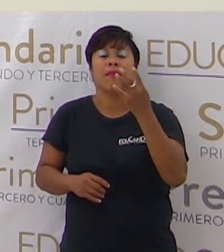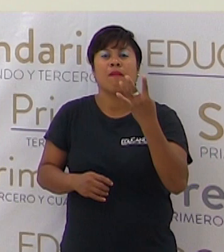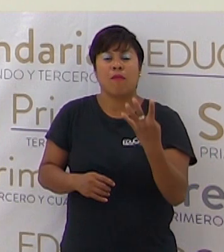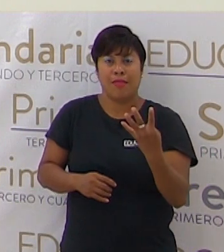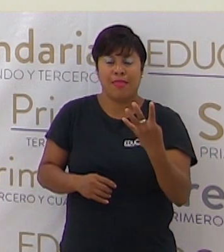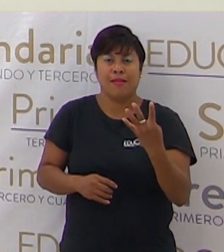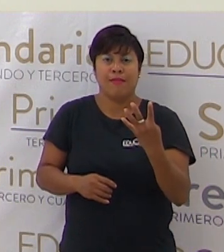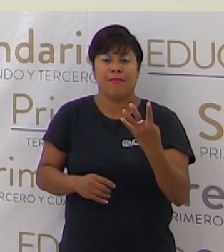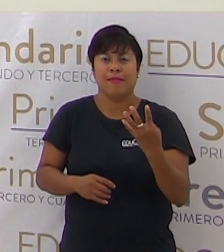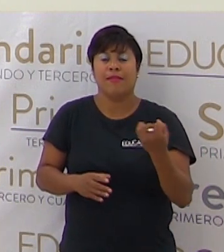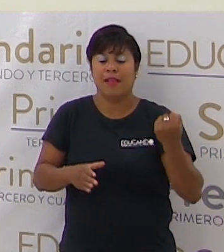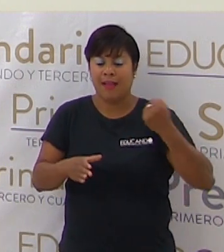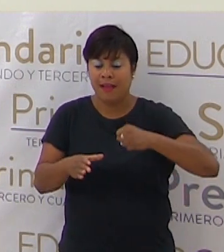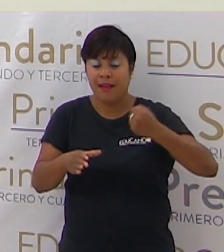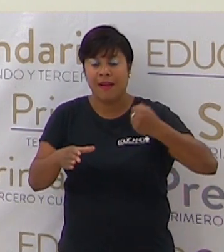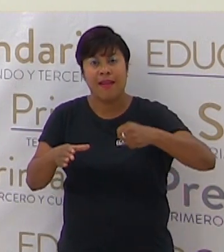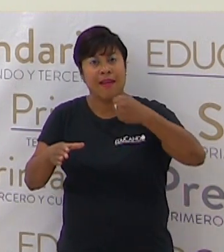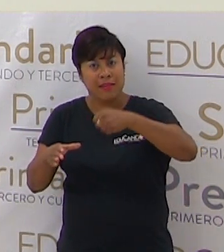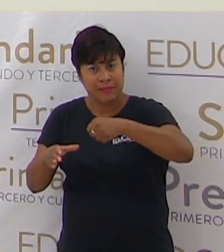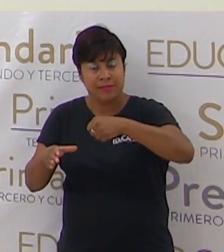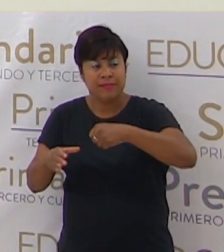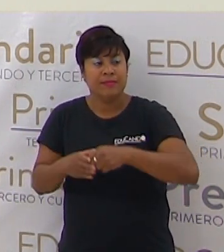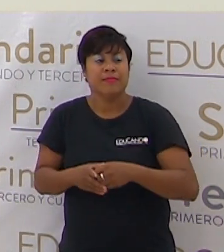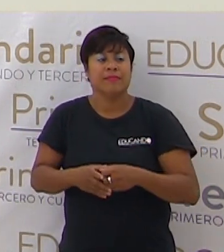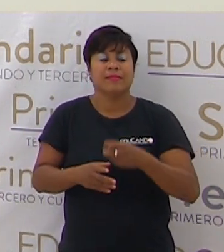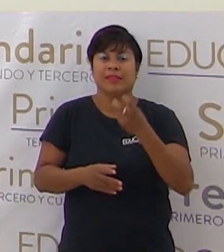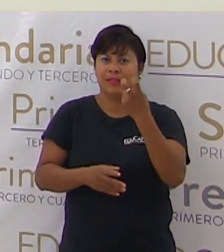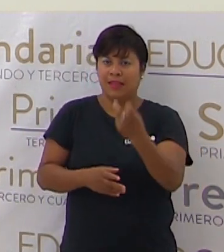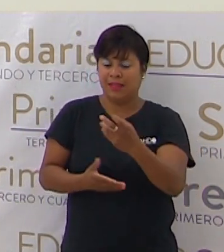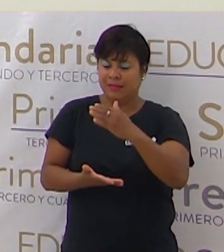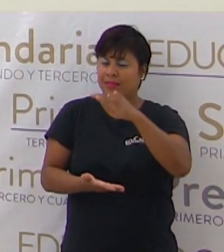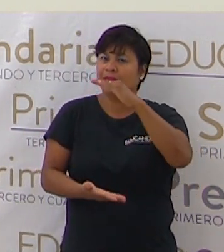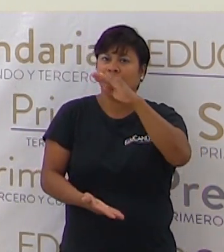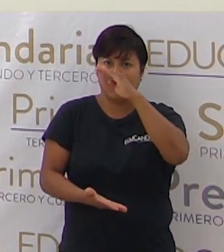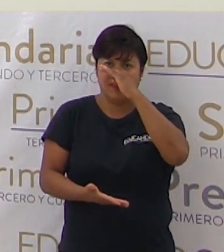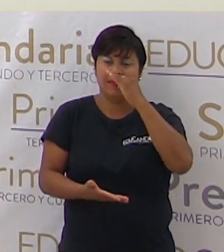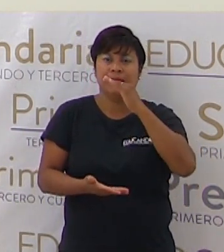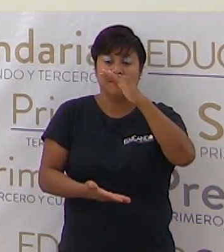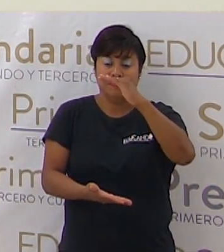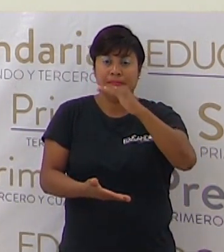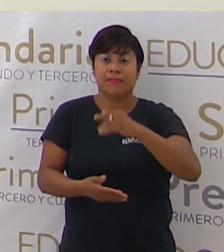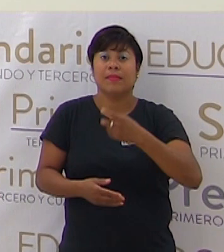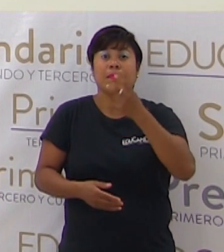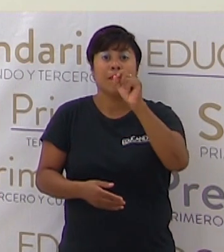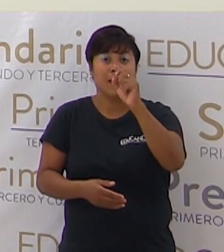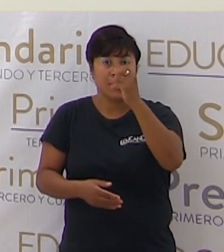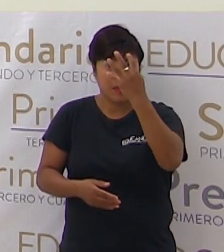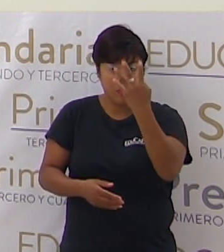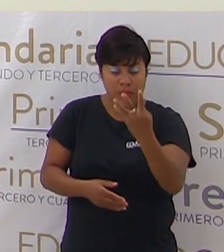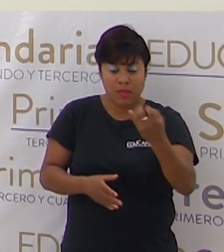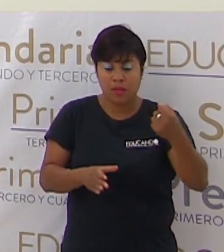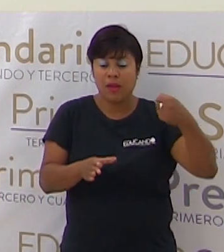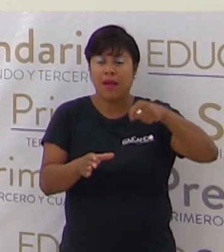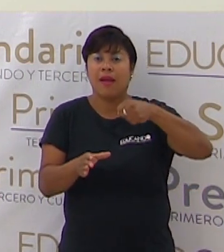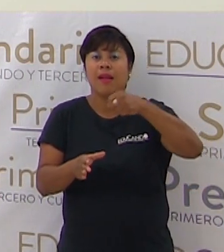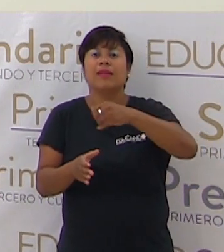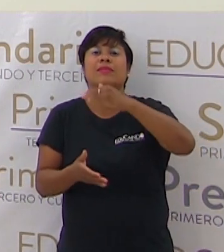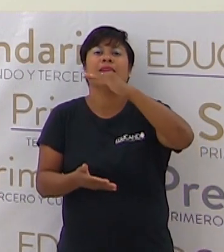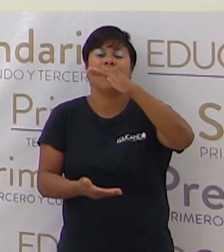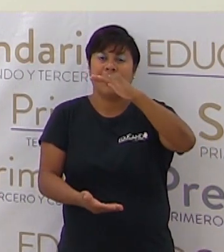24 jarras de estas. 24 jarras